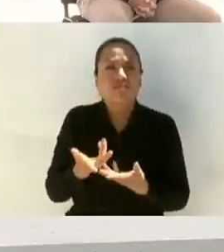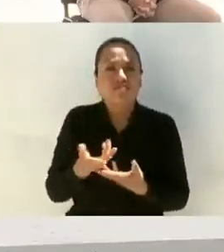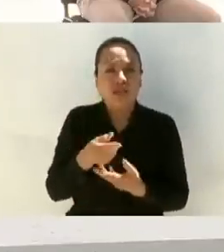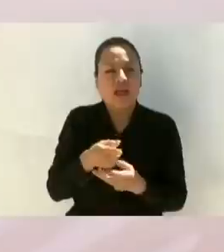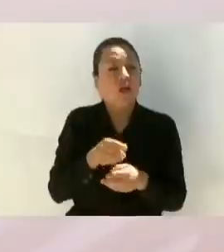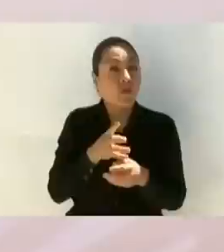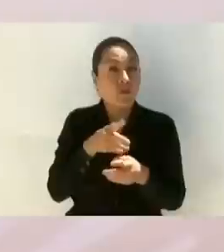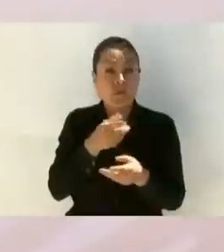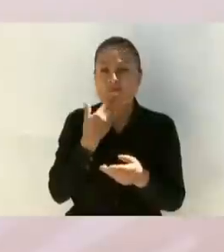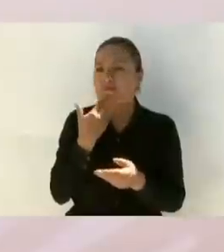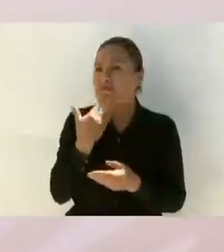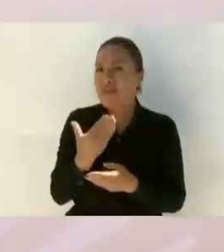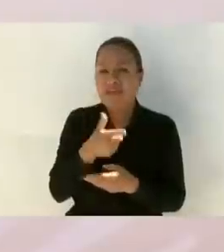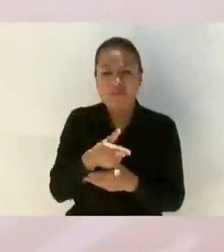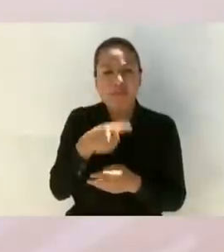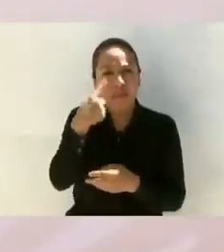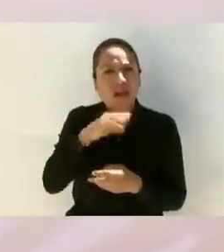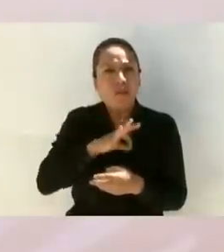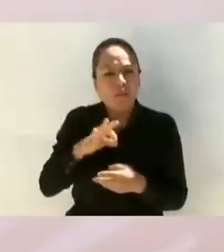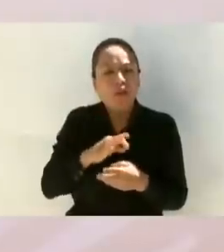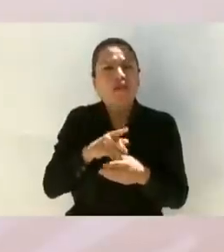multiplicador.